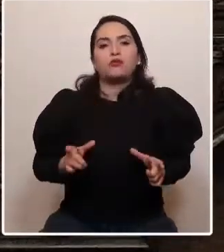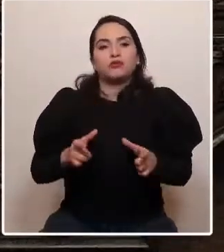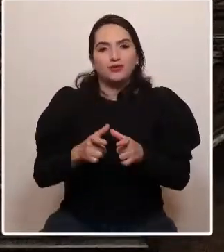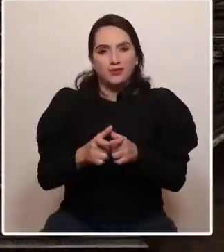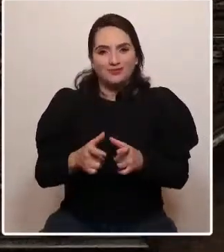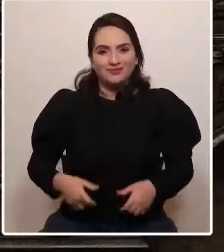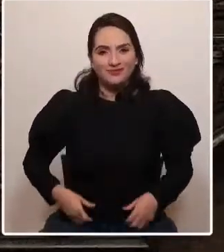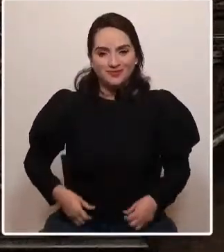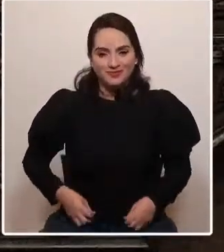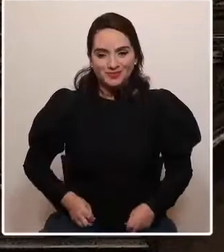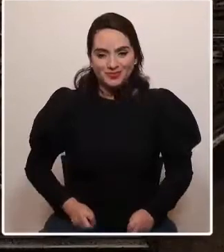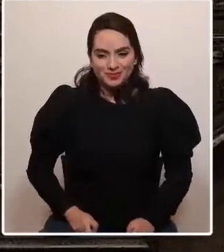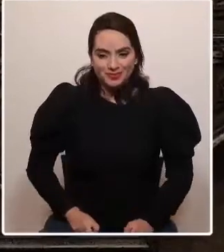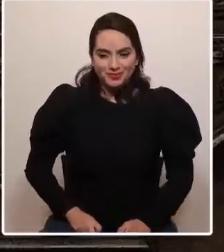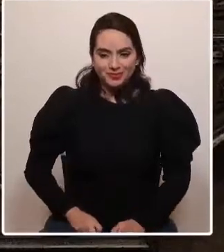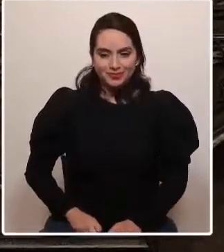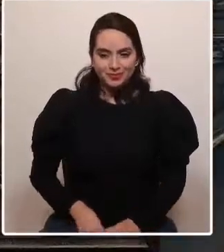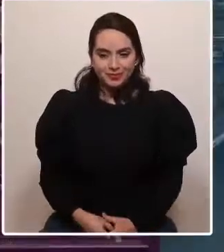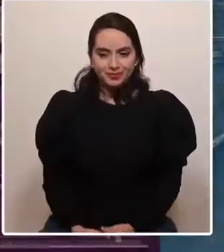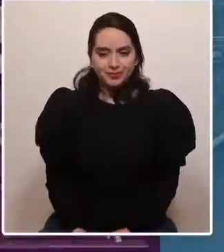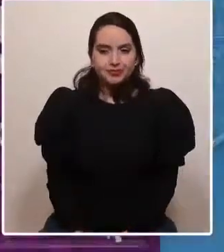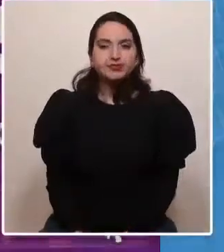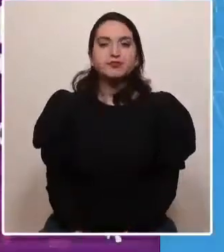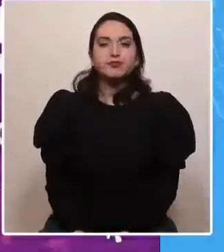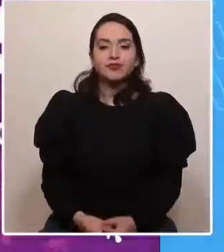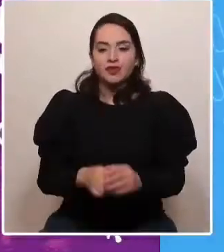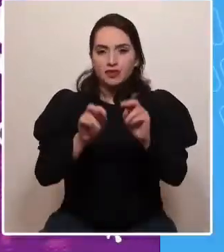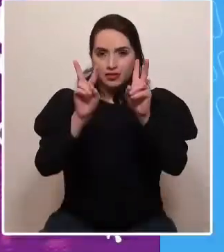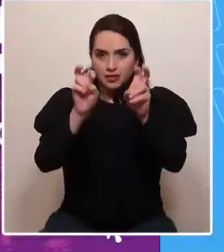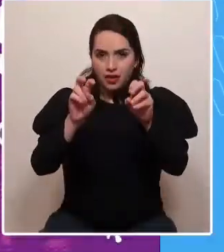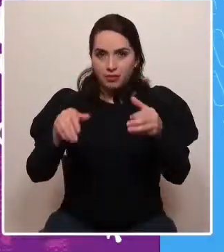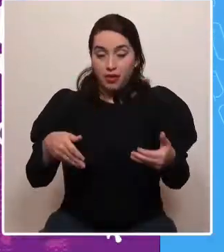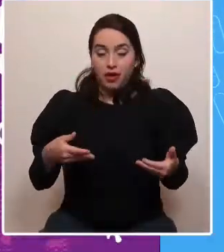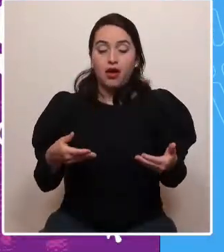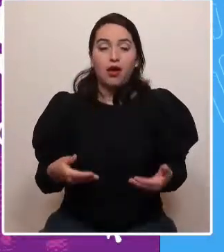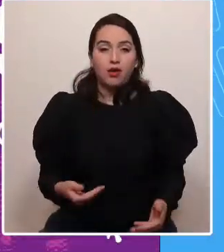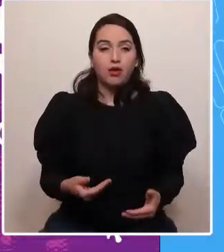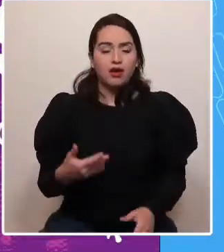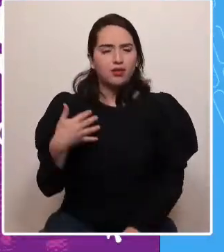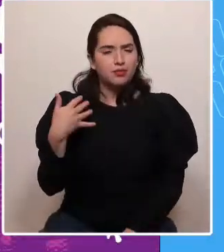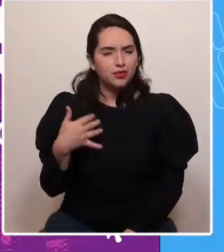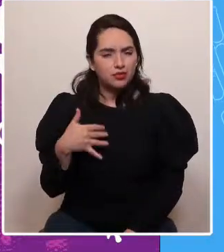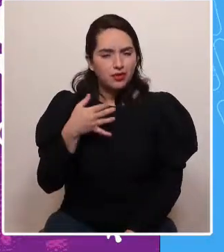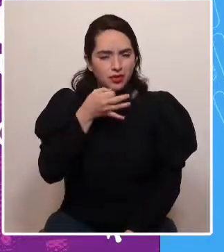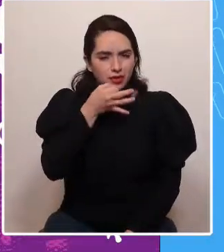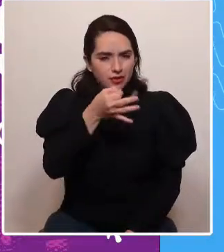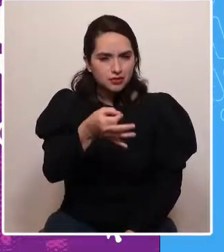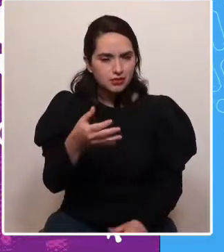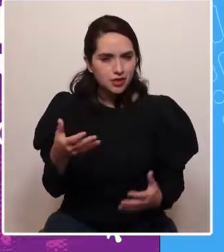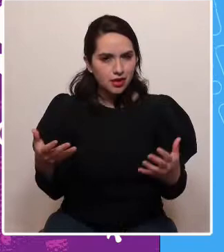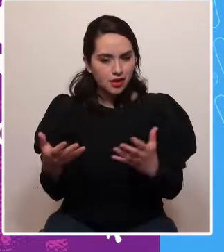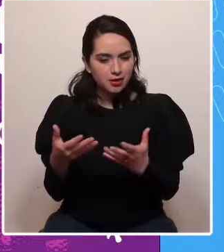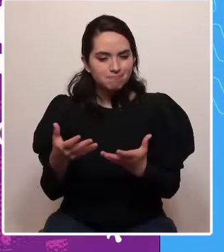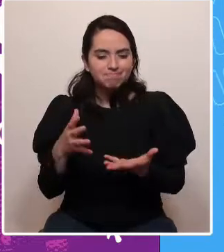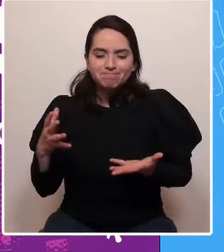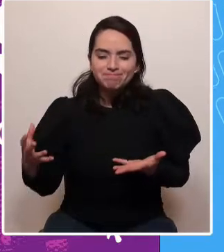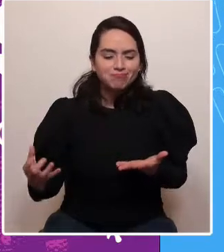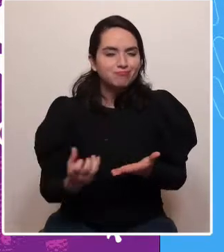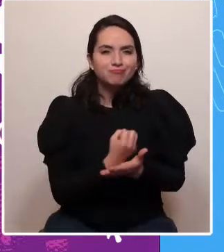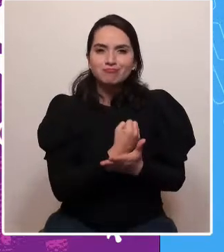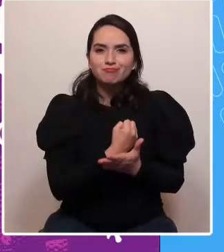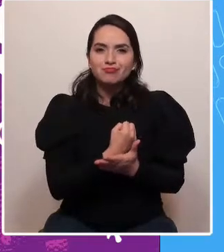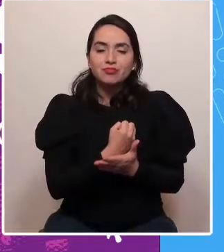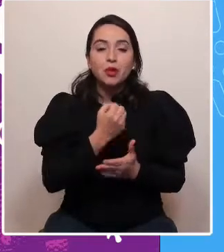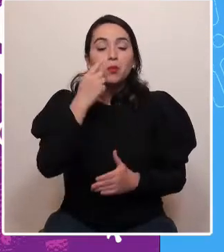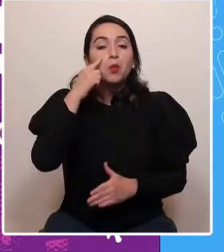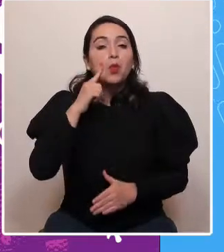redundancia. Referente a las materias que abordamos hoy, es importante decir que hemos logrado consagrar en el texto borrador